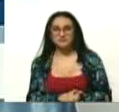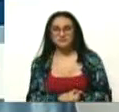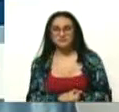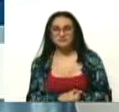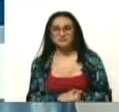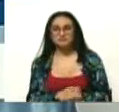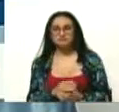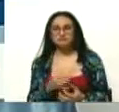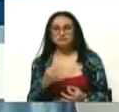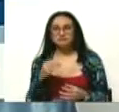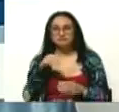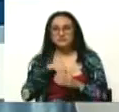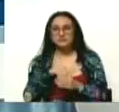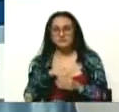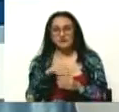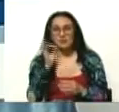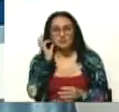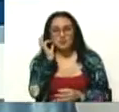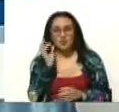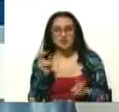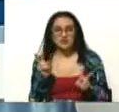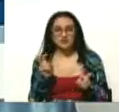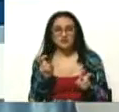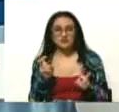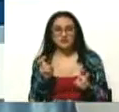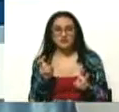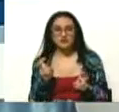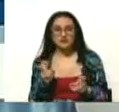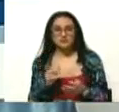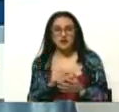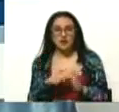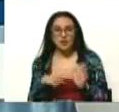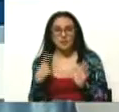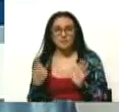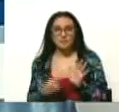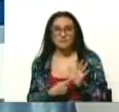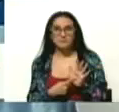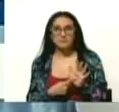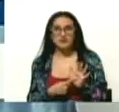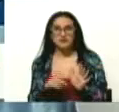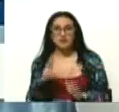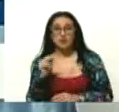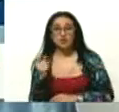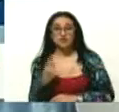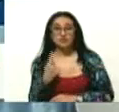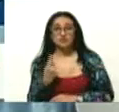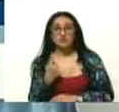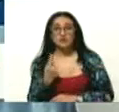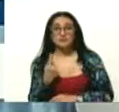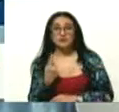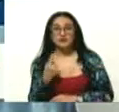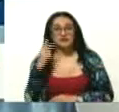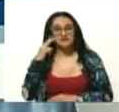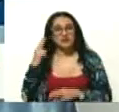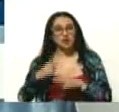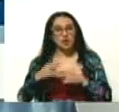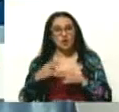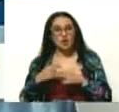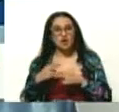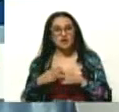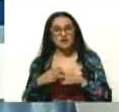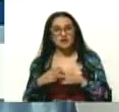mujer en su aspecto absoluto, no solamente psicológico, sino en